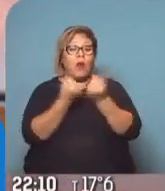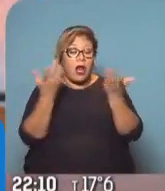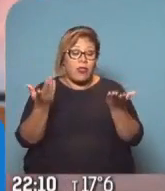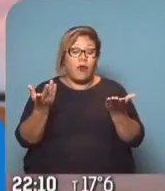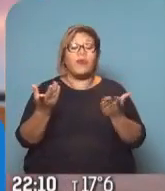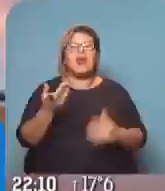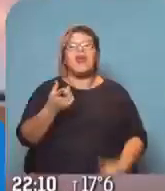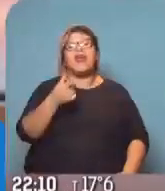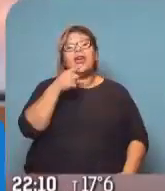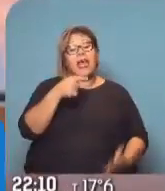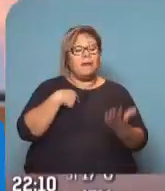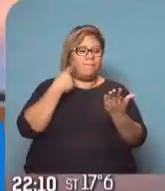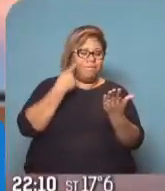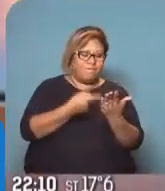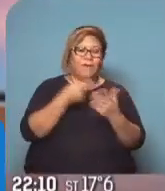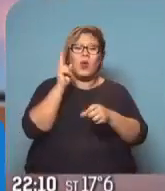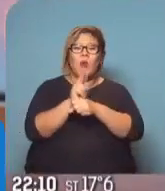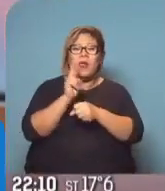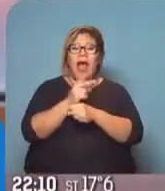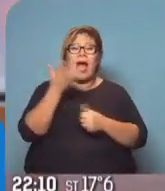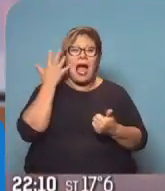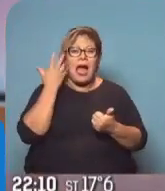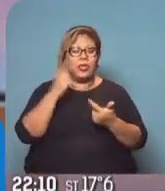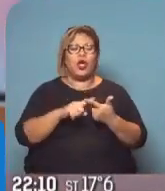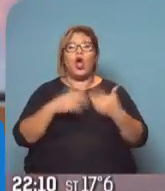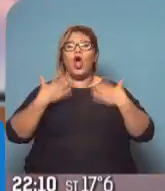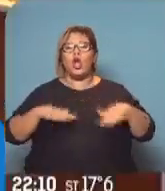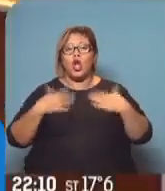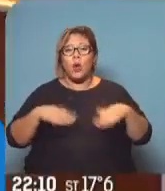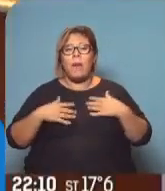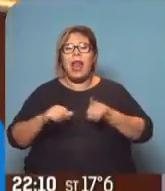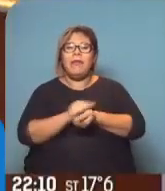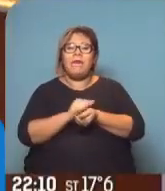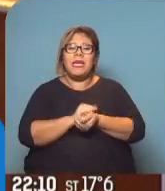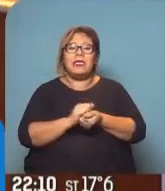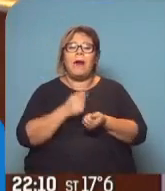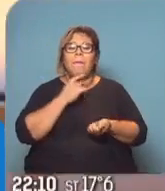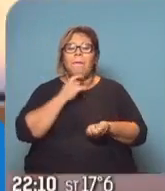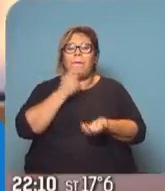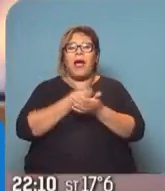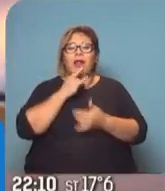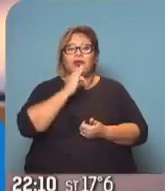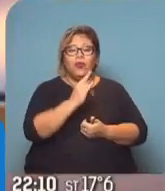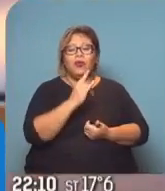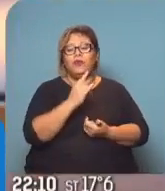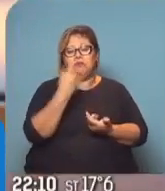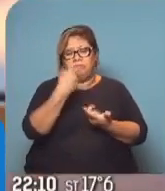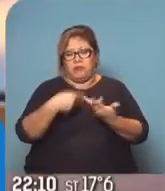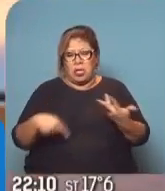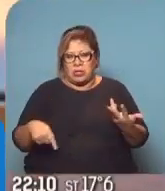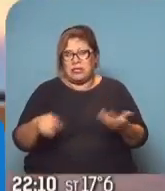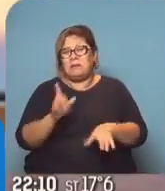como que tenía que cuidar al gato, pagarse por la limpieza de ropa, con otras que eran realmente las importantes, como por ejemplo que no